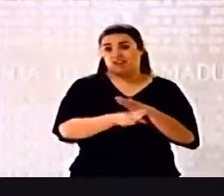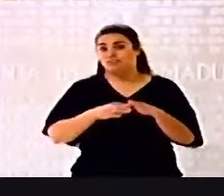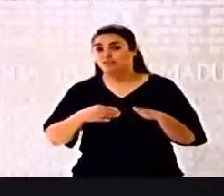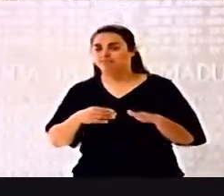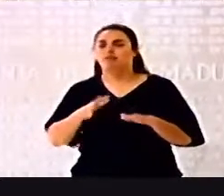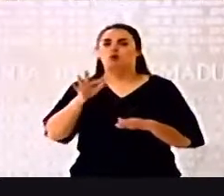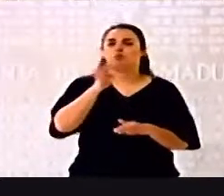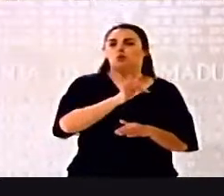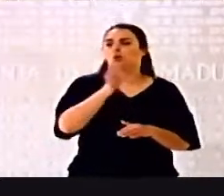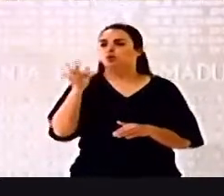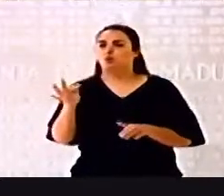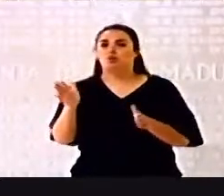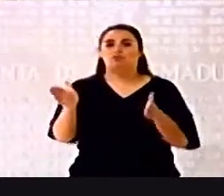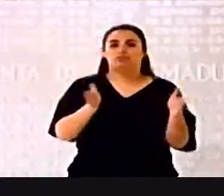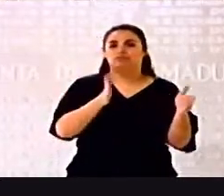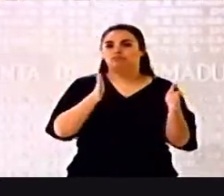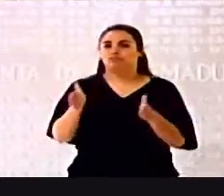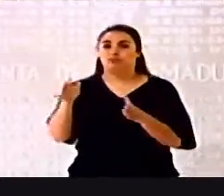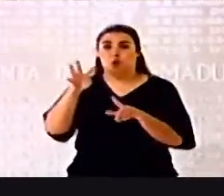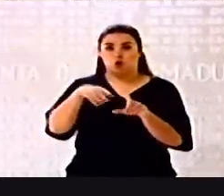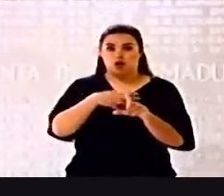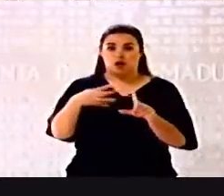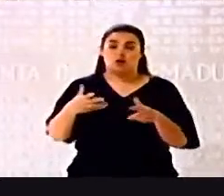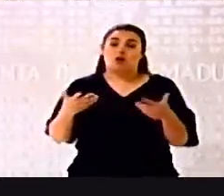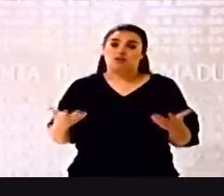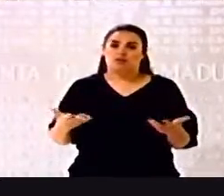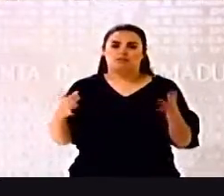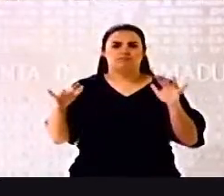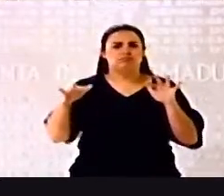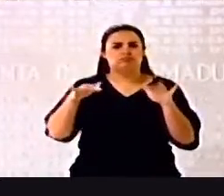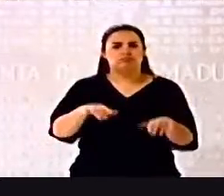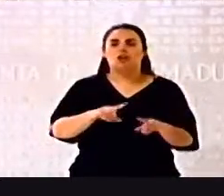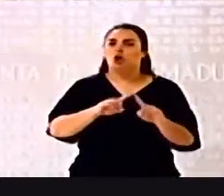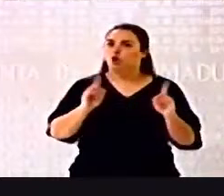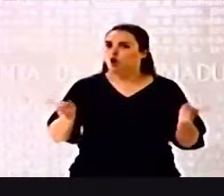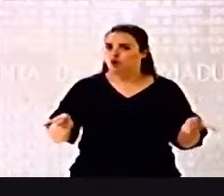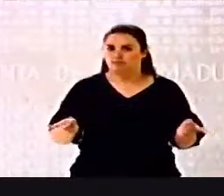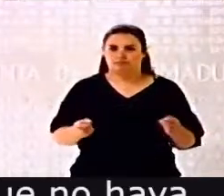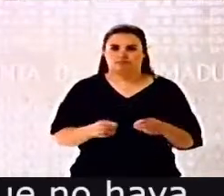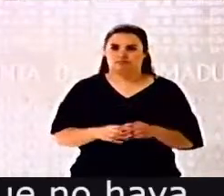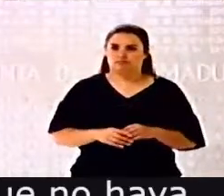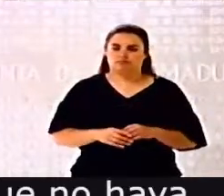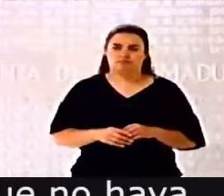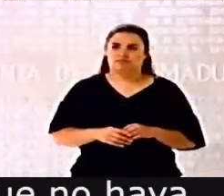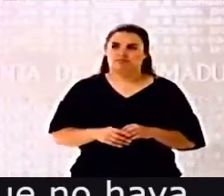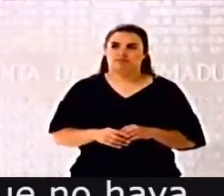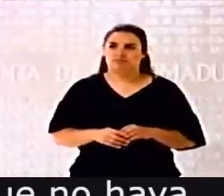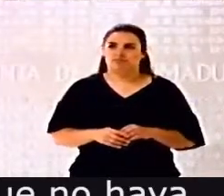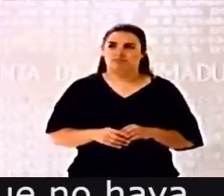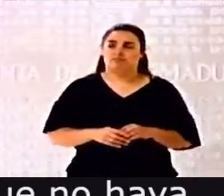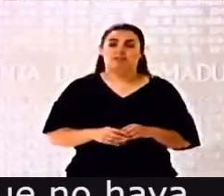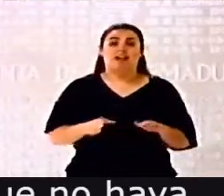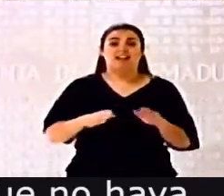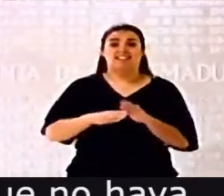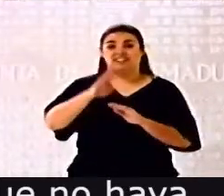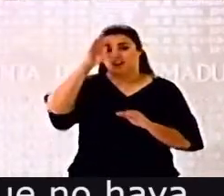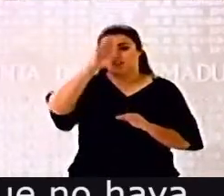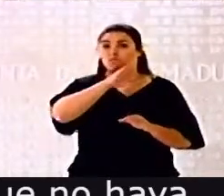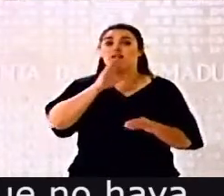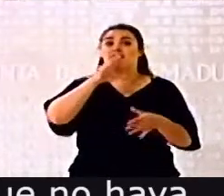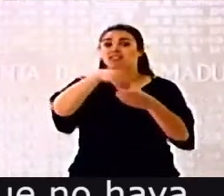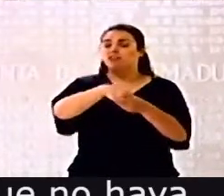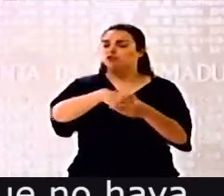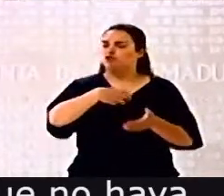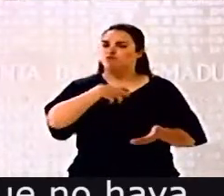por turnos y por franjas, de tal suerte que no haya aglomeraciones. Y no pueden entrar los padres dentro de la